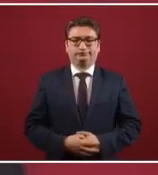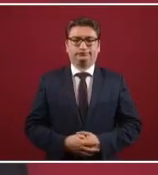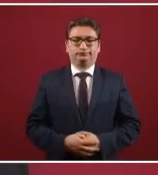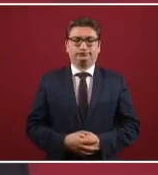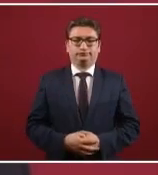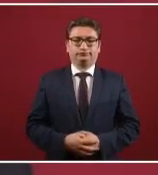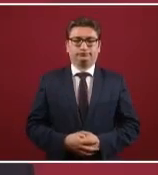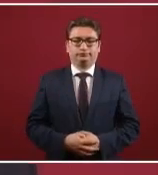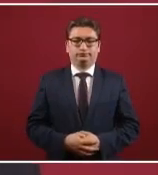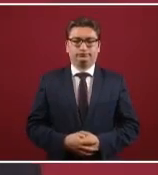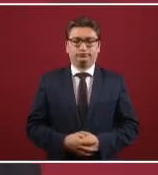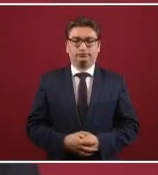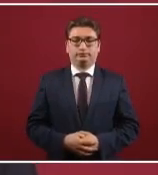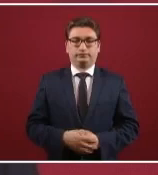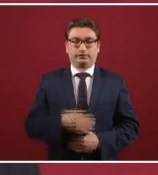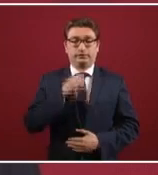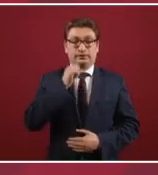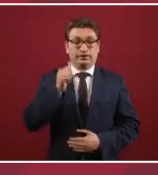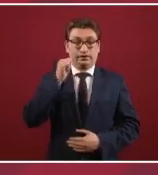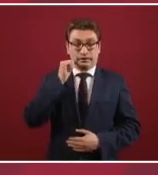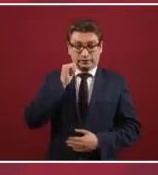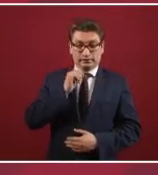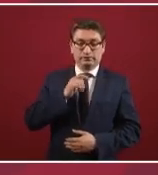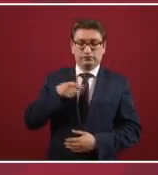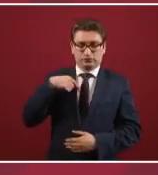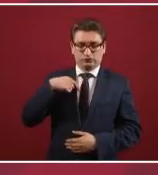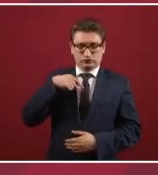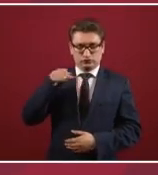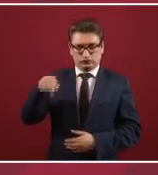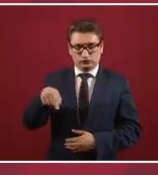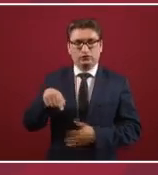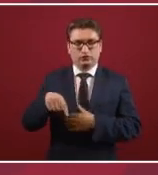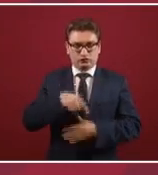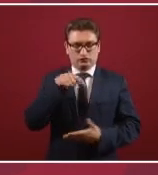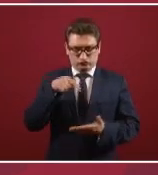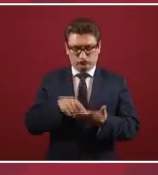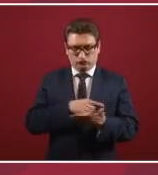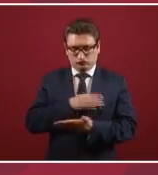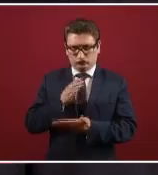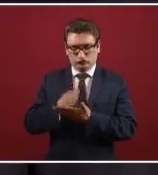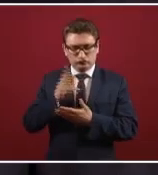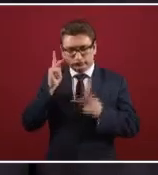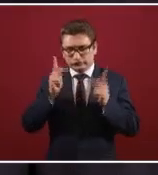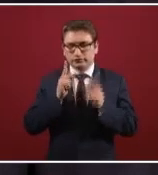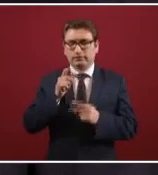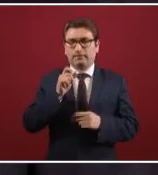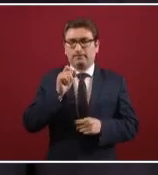entonces ayer pasé también por allá pero eso